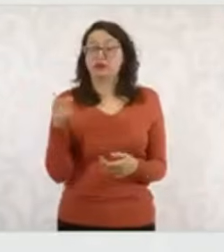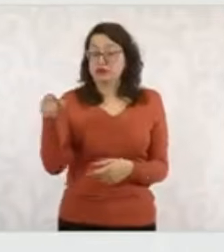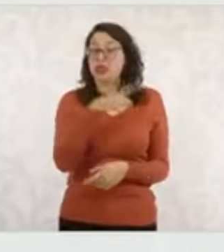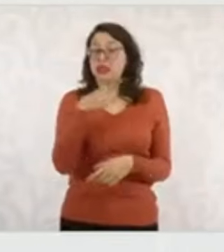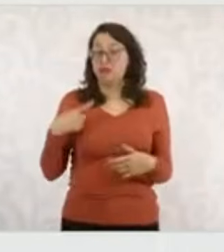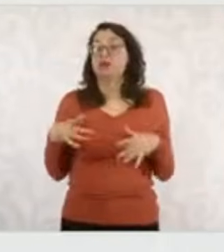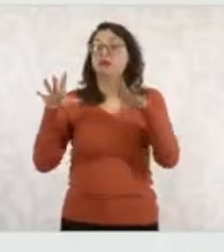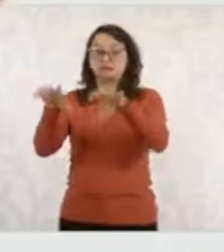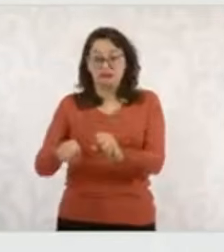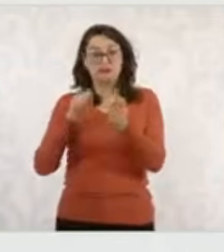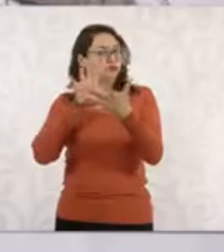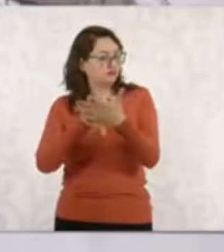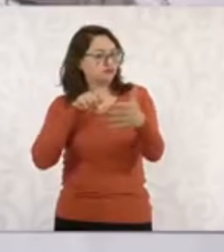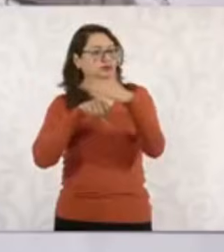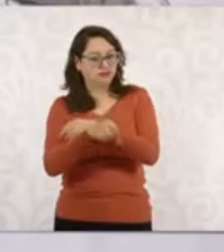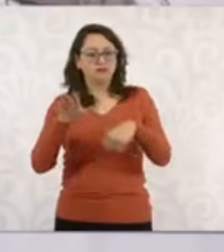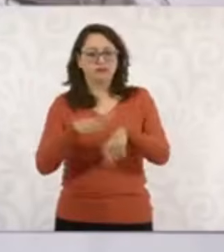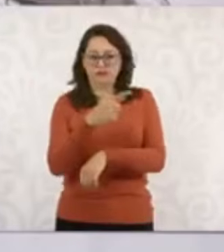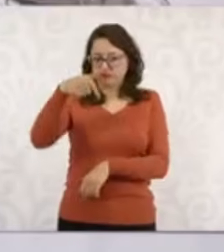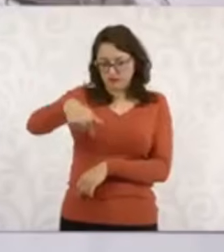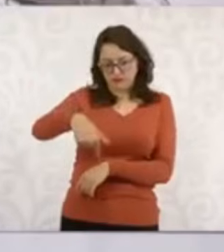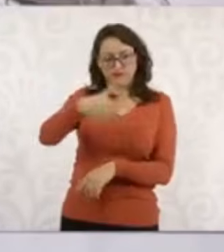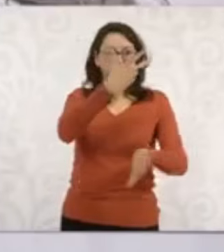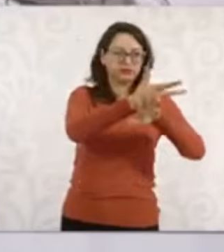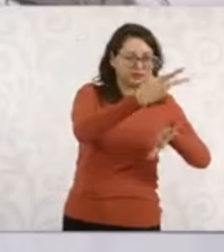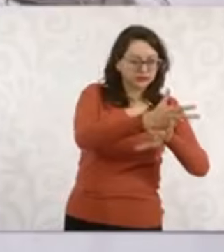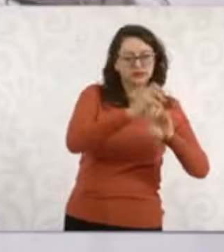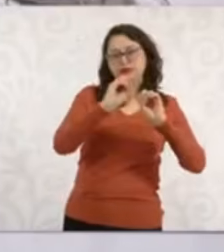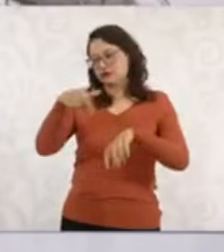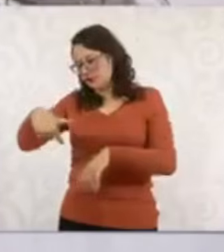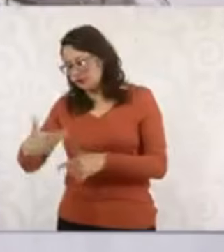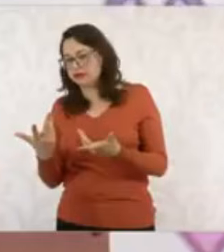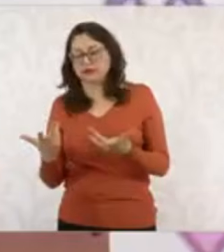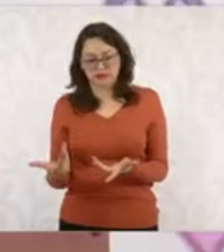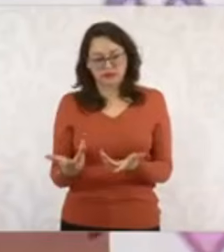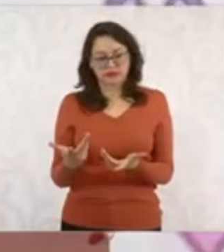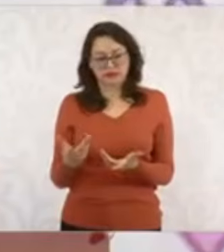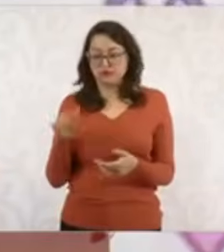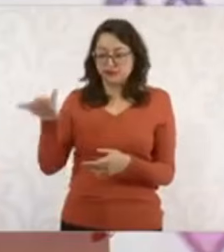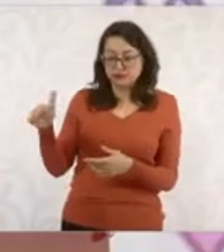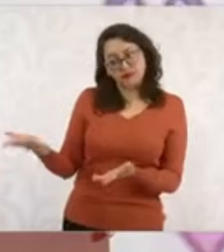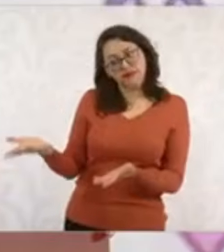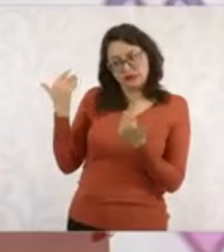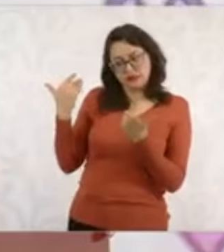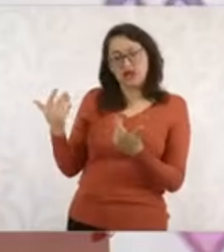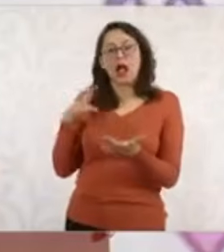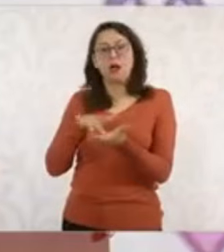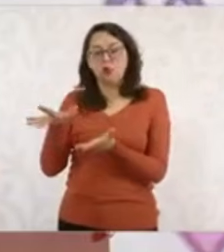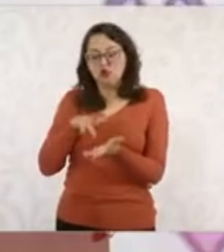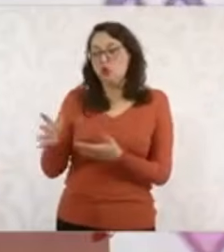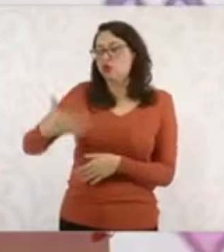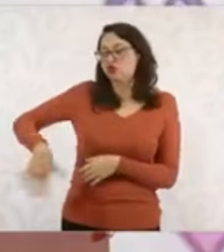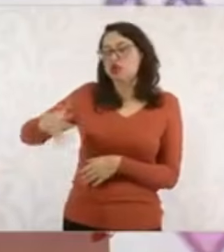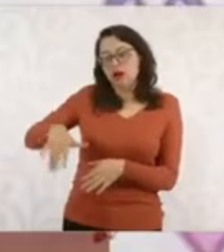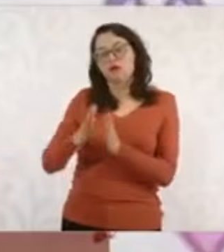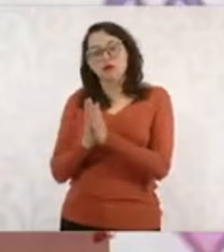orden, una investigación, una orden de aprehensión en Estados Unidos y que sabemos que está en México y solicitan apoyo